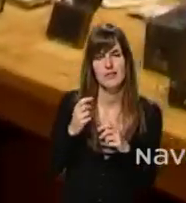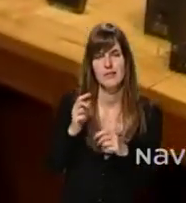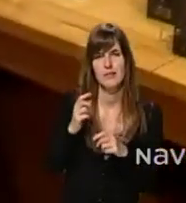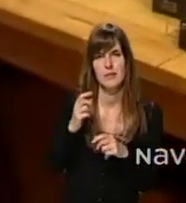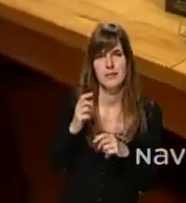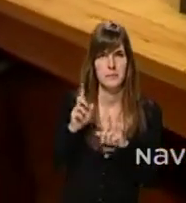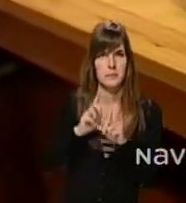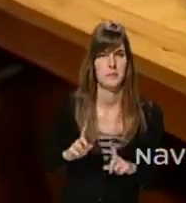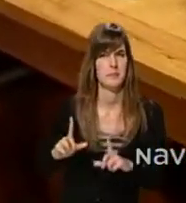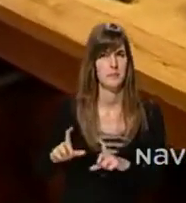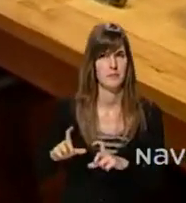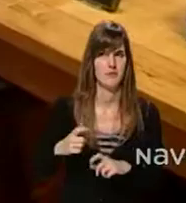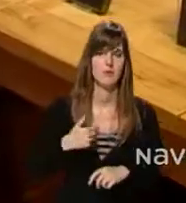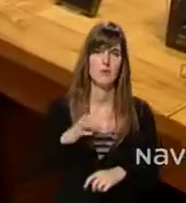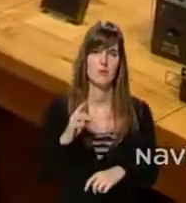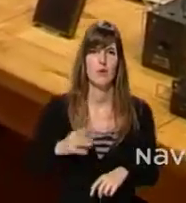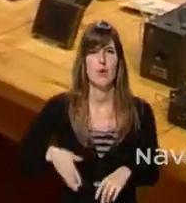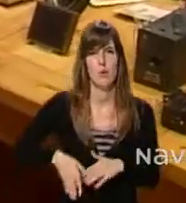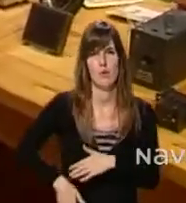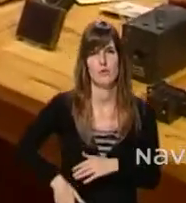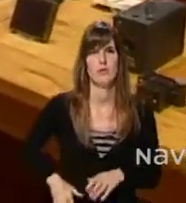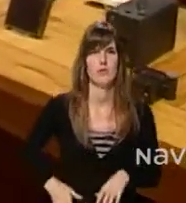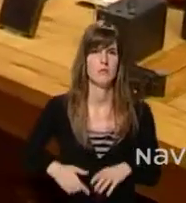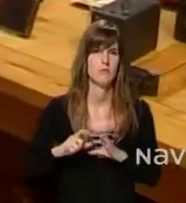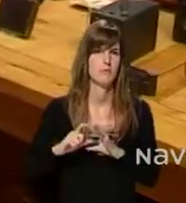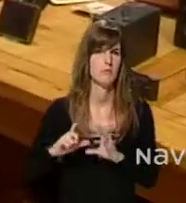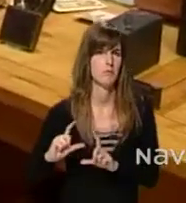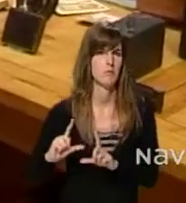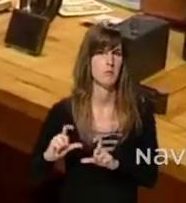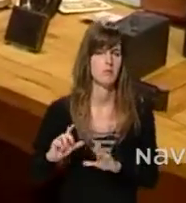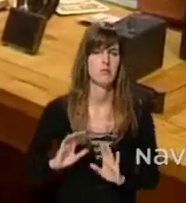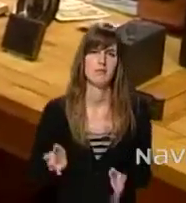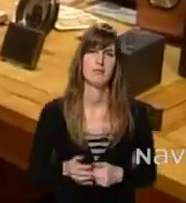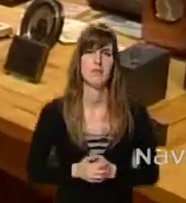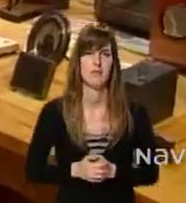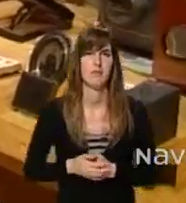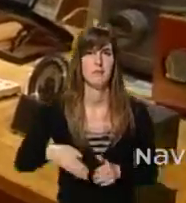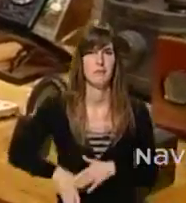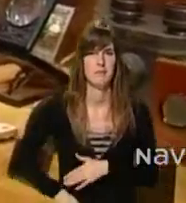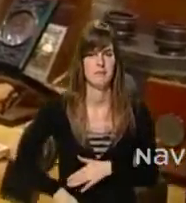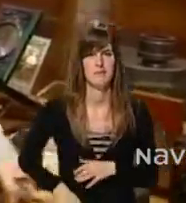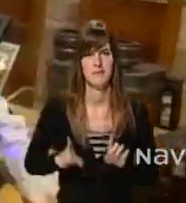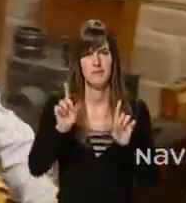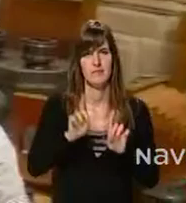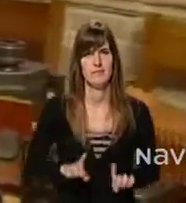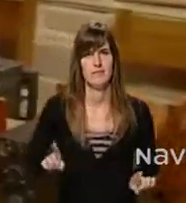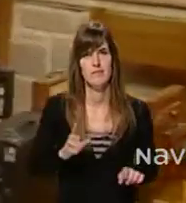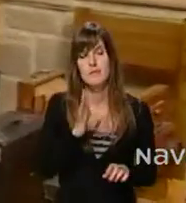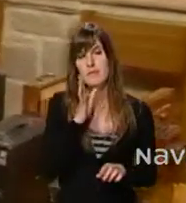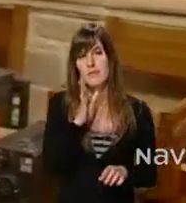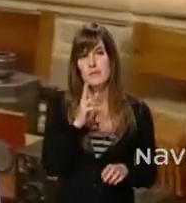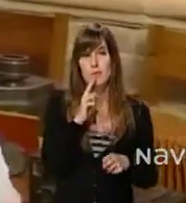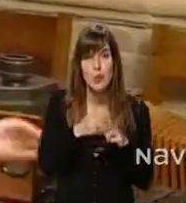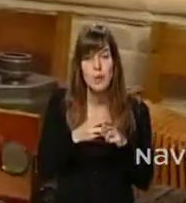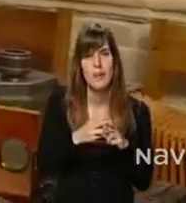de sencillo. La llevas en el bolsillo, la sacas y esto, foto y al bolsillo. Por eso se llaman, podemos estar